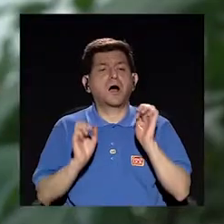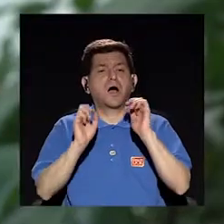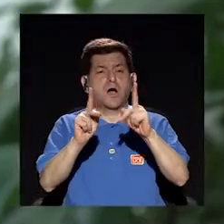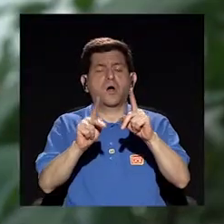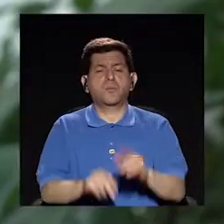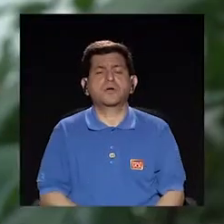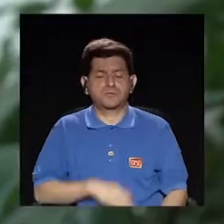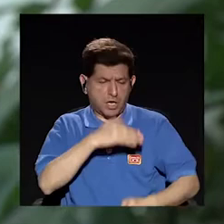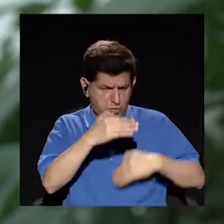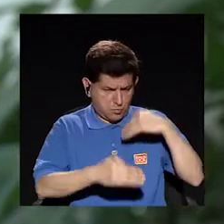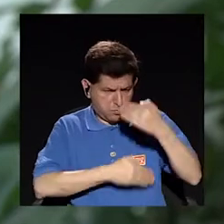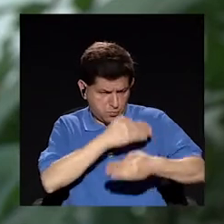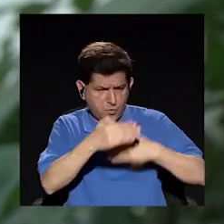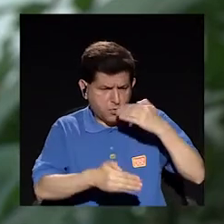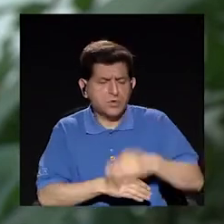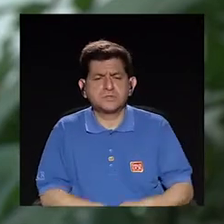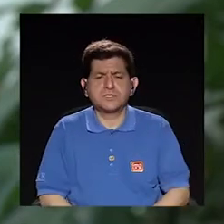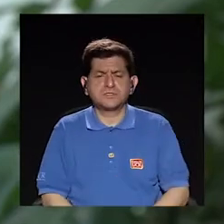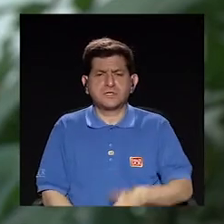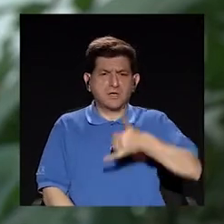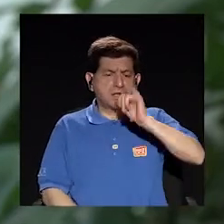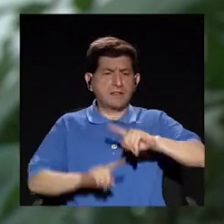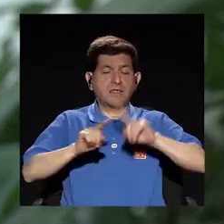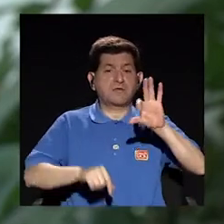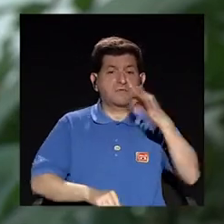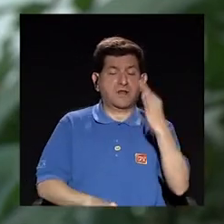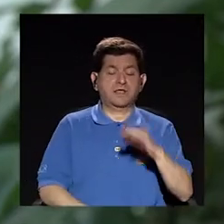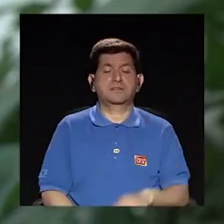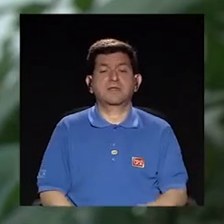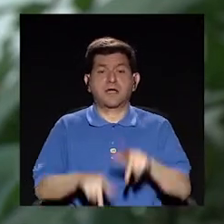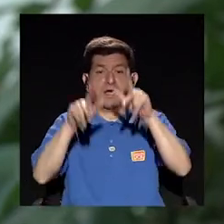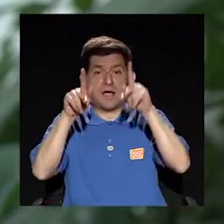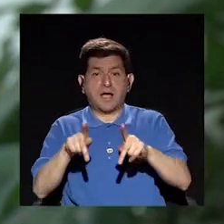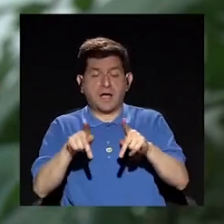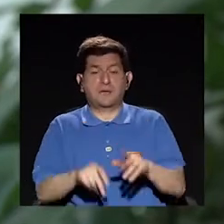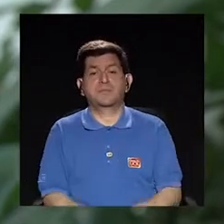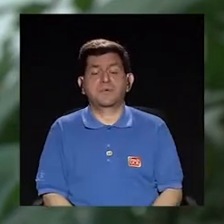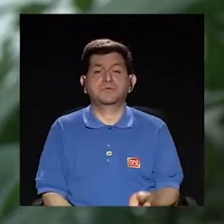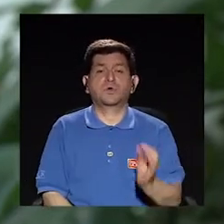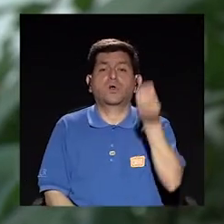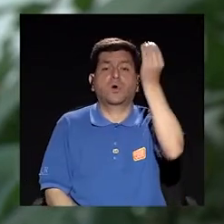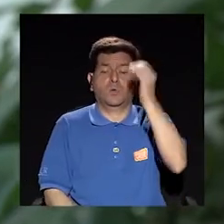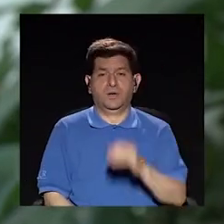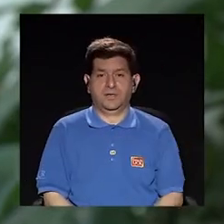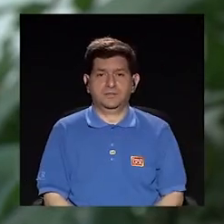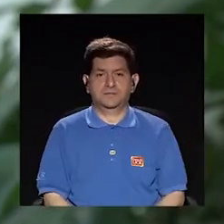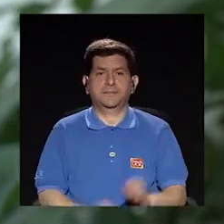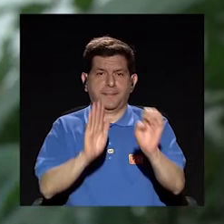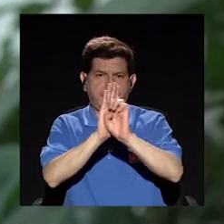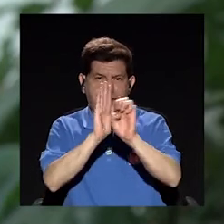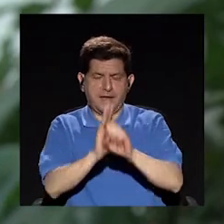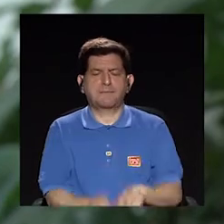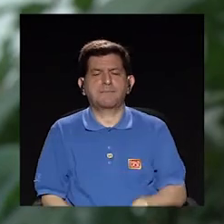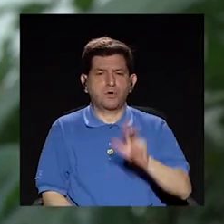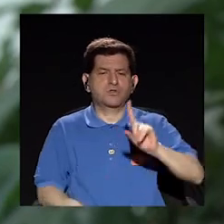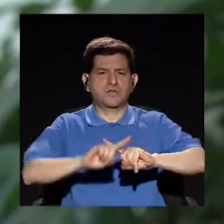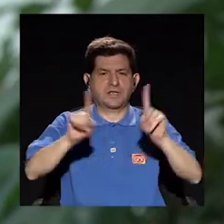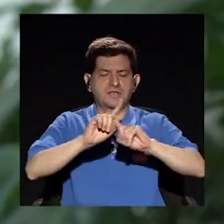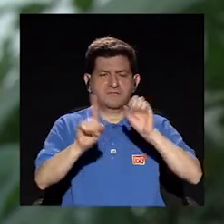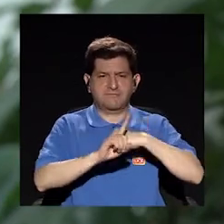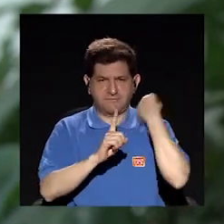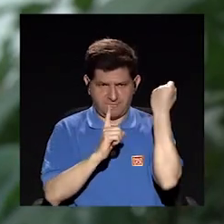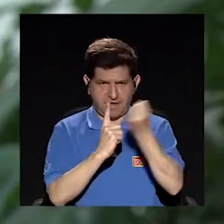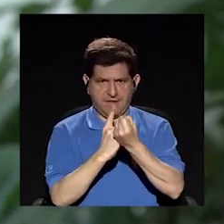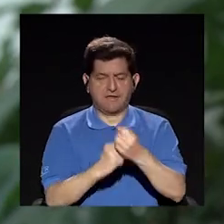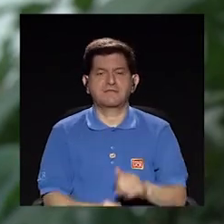le permiten metabolizar el alcohol de diferente forma que lo hacen los jóvenes. Por ejemplo, hay 3